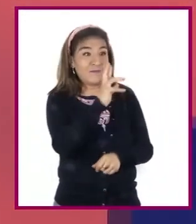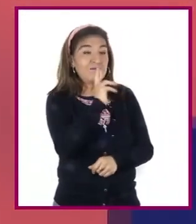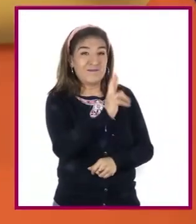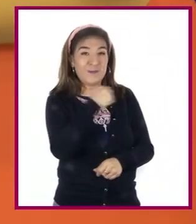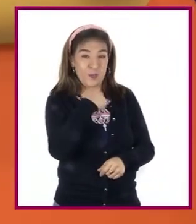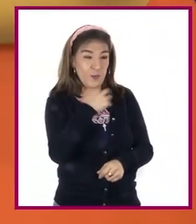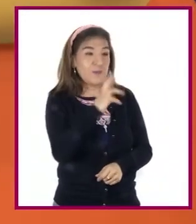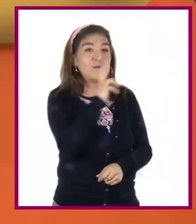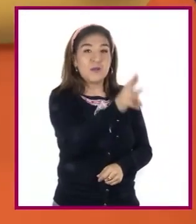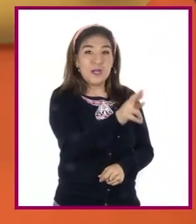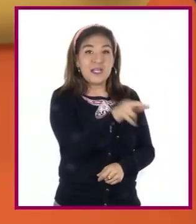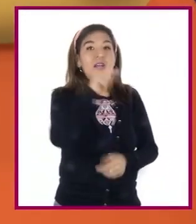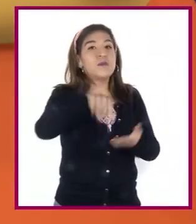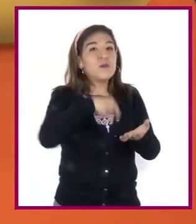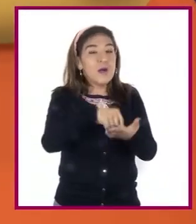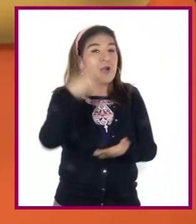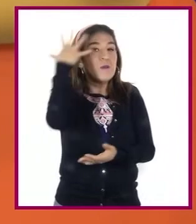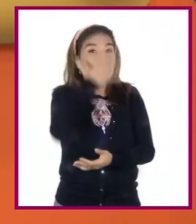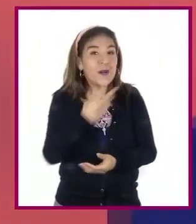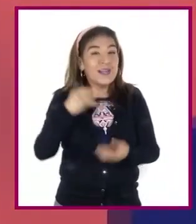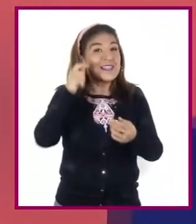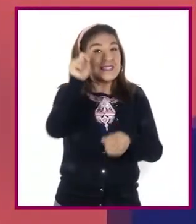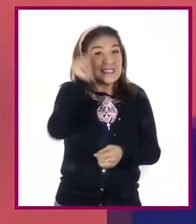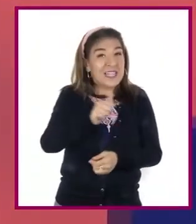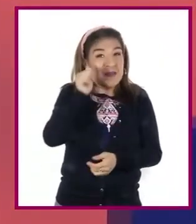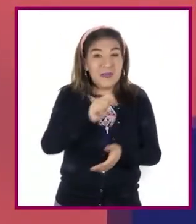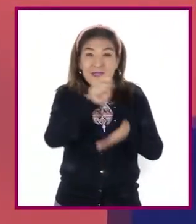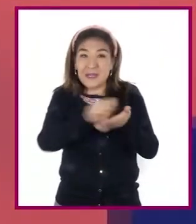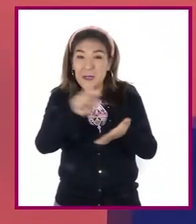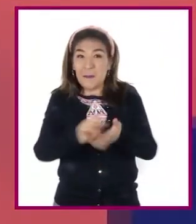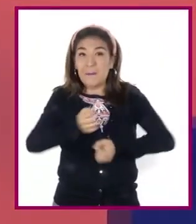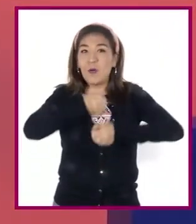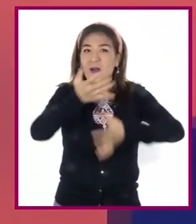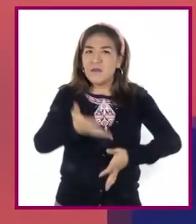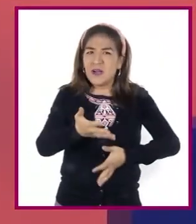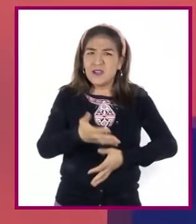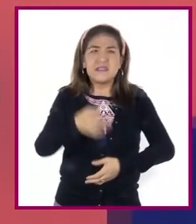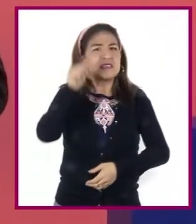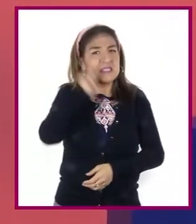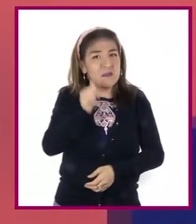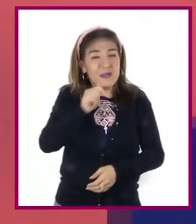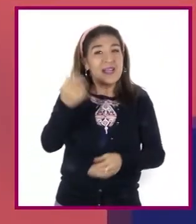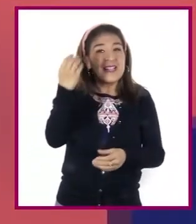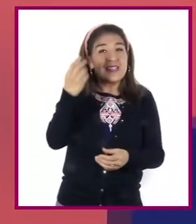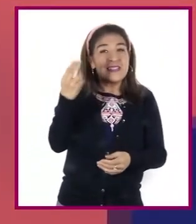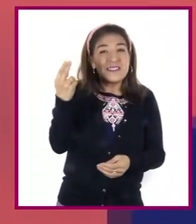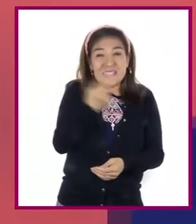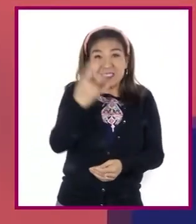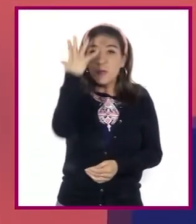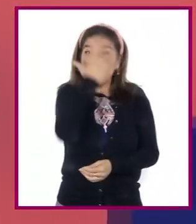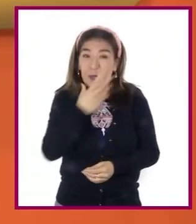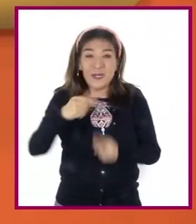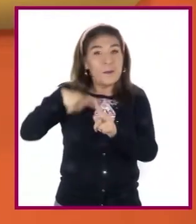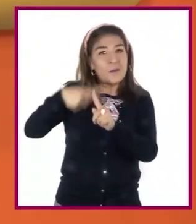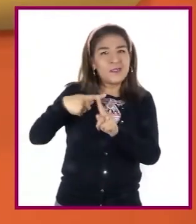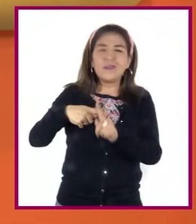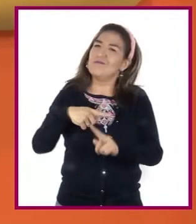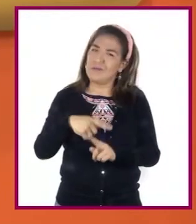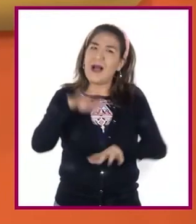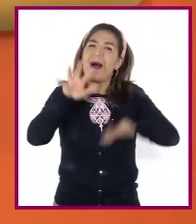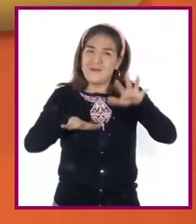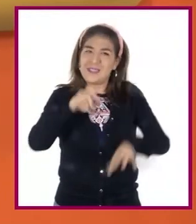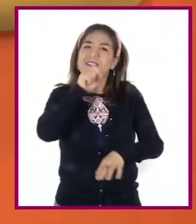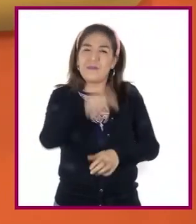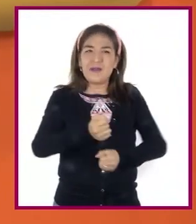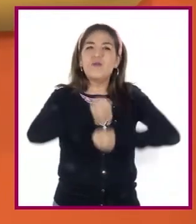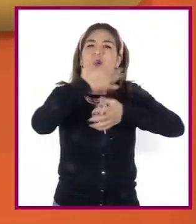no. Los espacios y las atmósferas que recrean los poetas no necesariamente son bonitos o positivos. Recuerden que